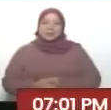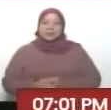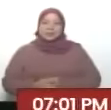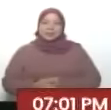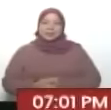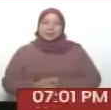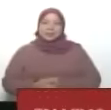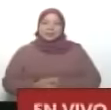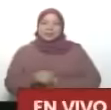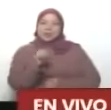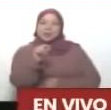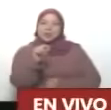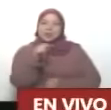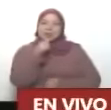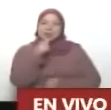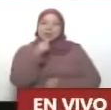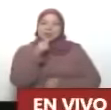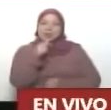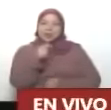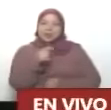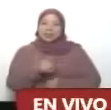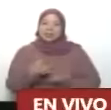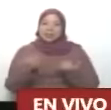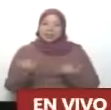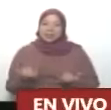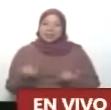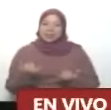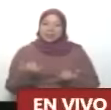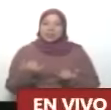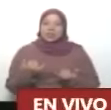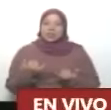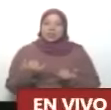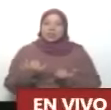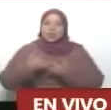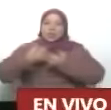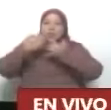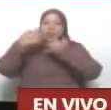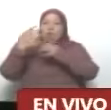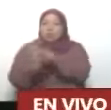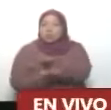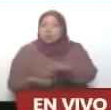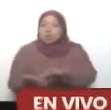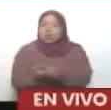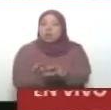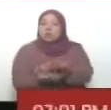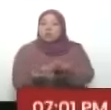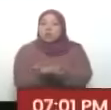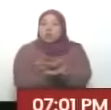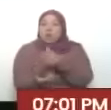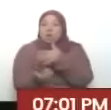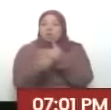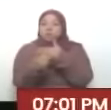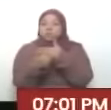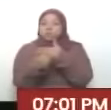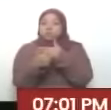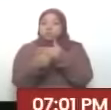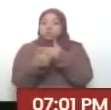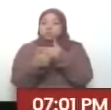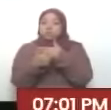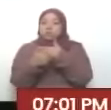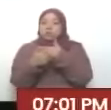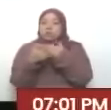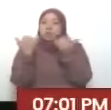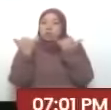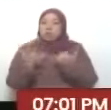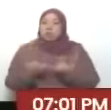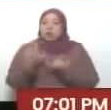en mar calmo. Son las tempestades, los mares infectados, los que hacen la